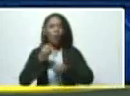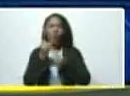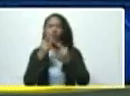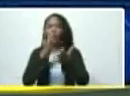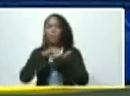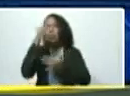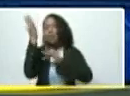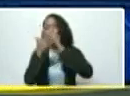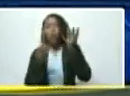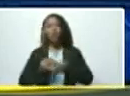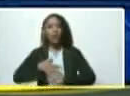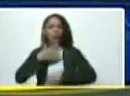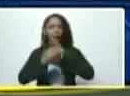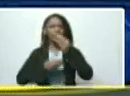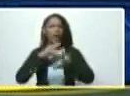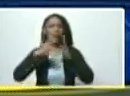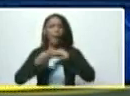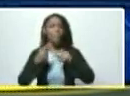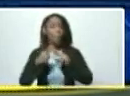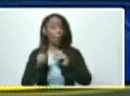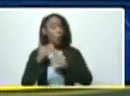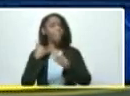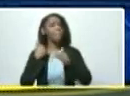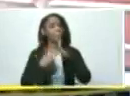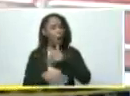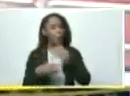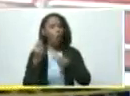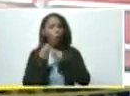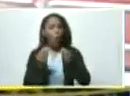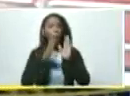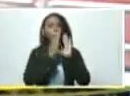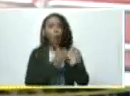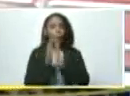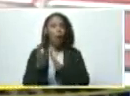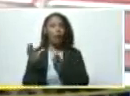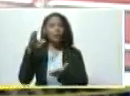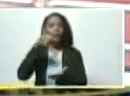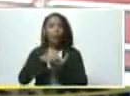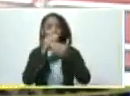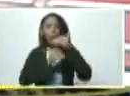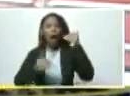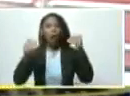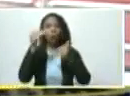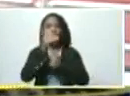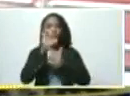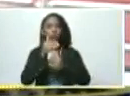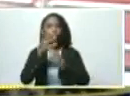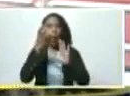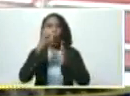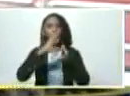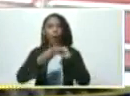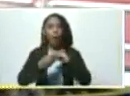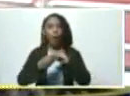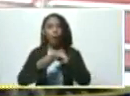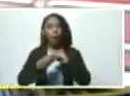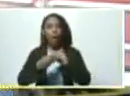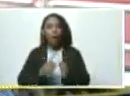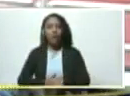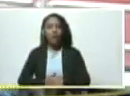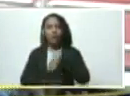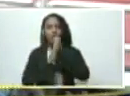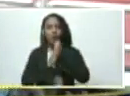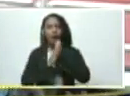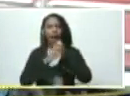milagros puede hacer el CLAP? Pero vamos a direccionarnos, el Estado Mayor de los CLAP, direccionar el